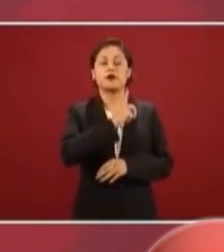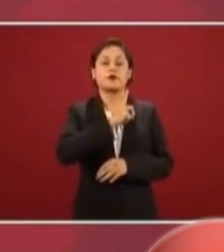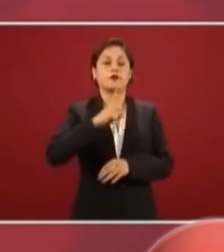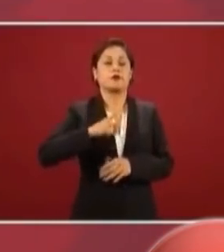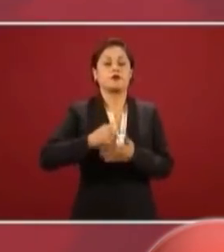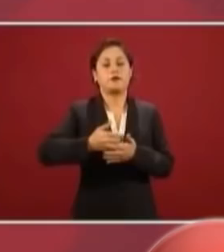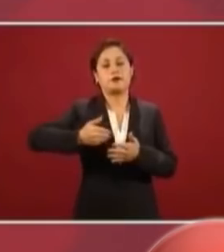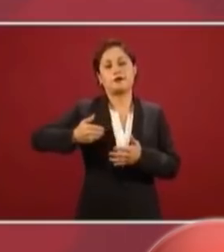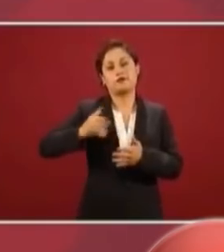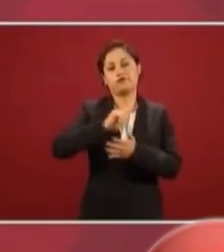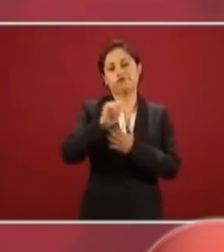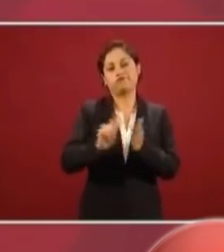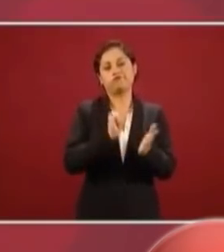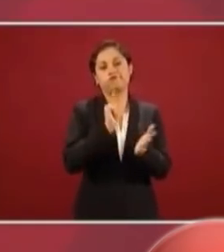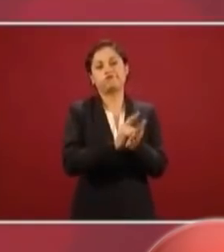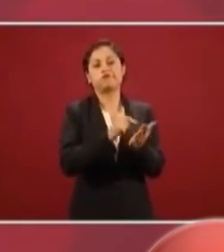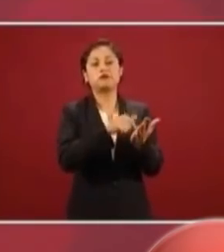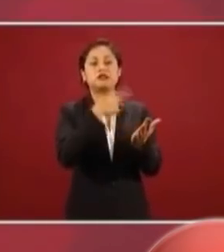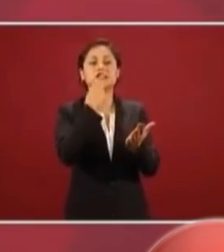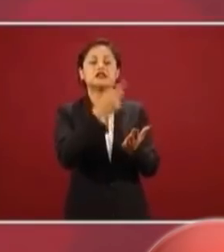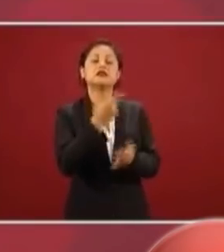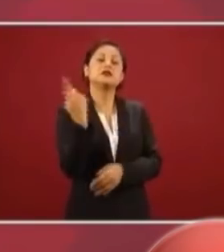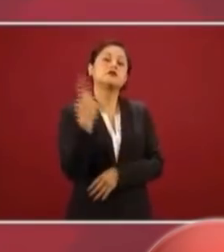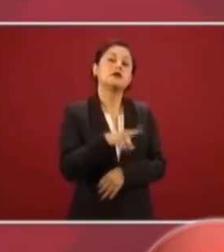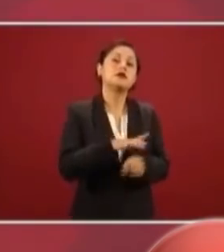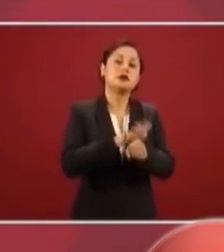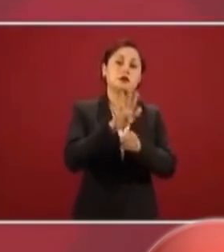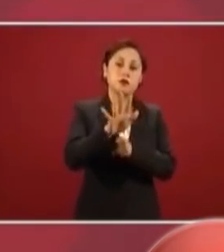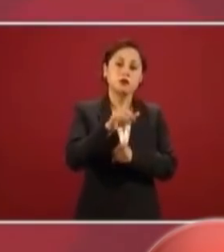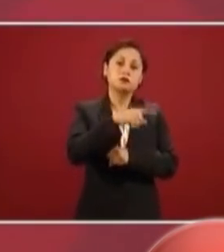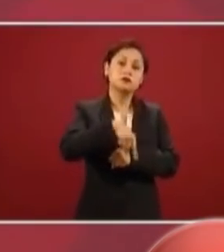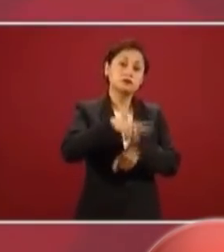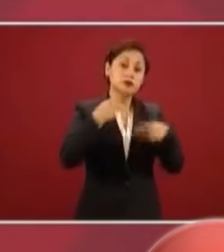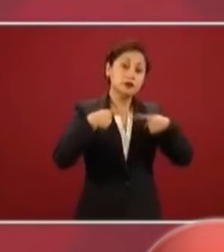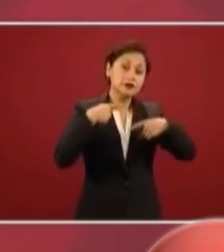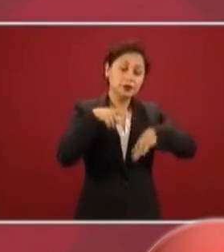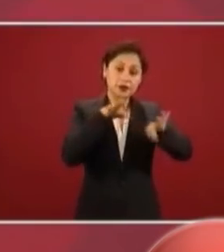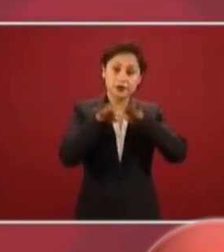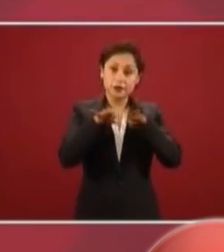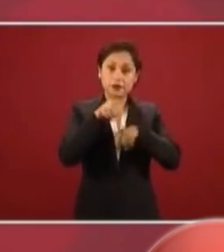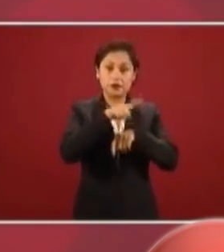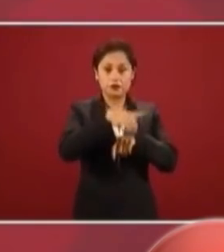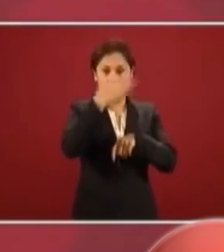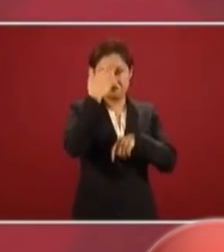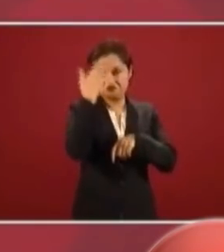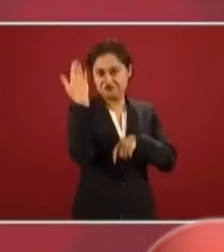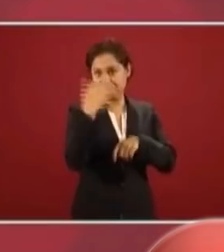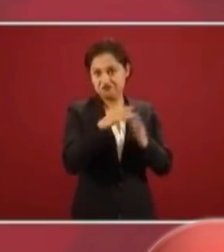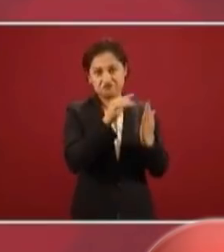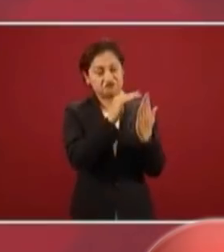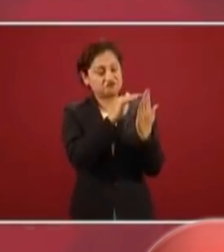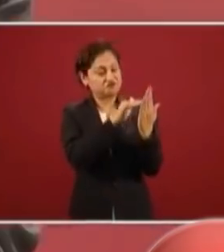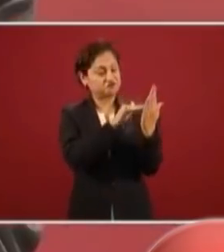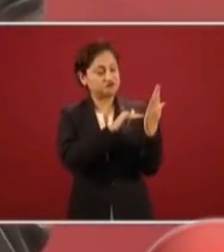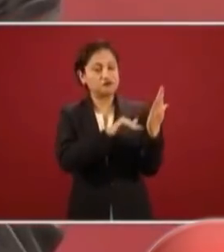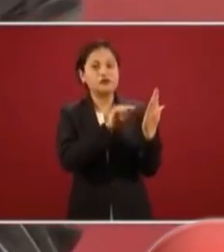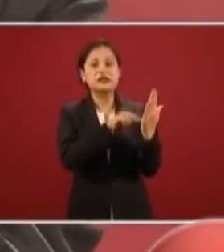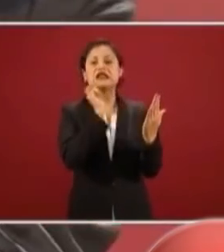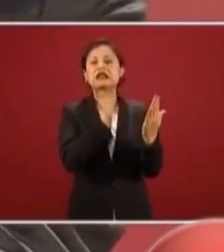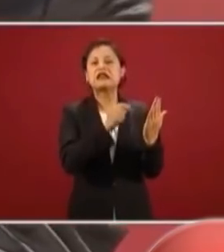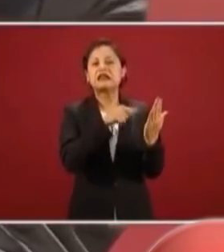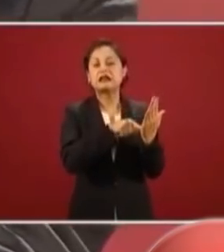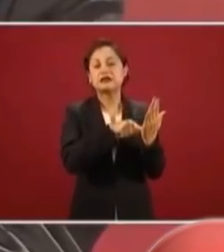para esto y que lo sepan también los trabajadores, que todo el mundo nos informemos,